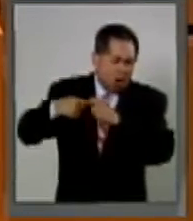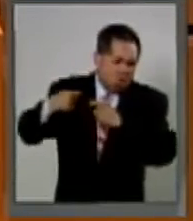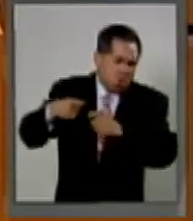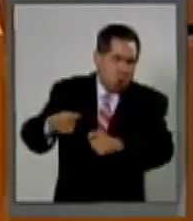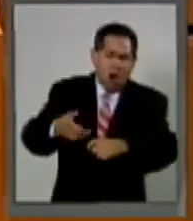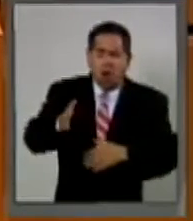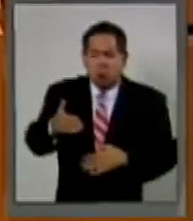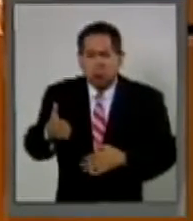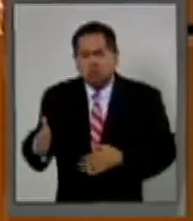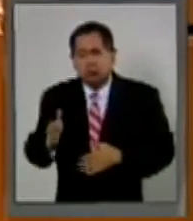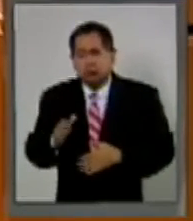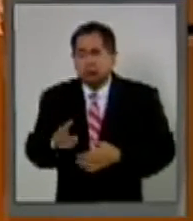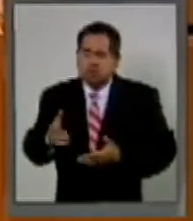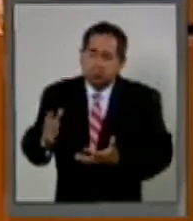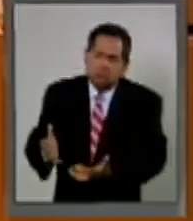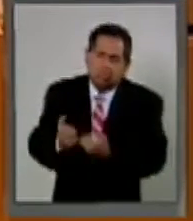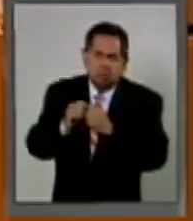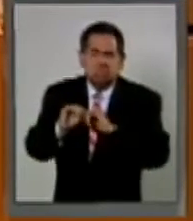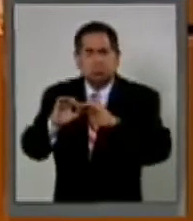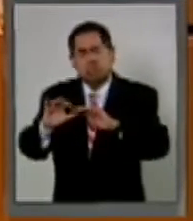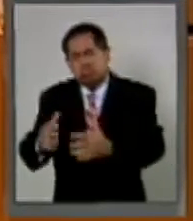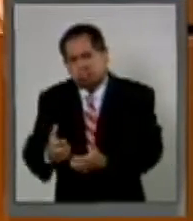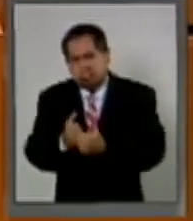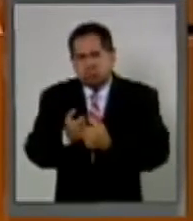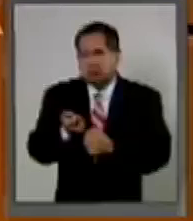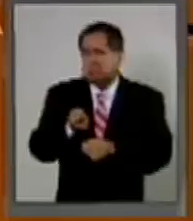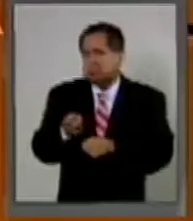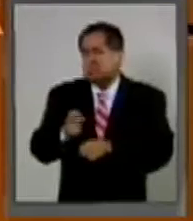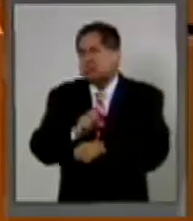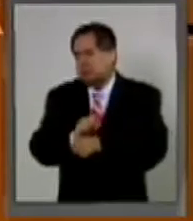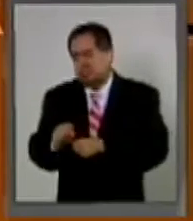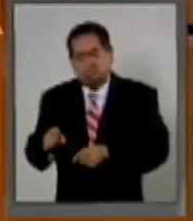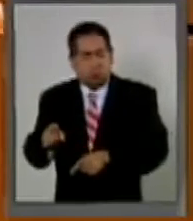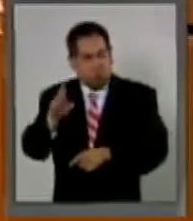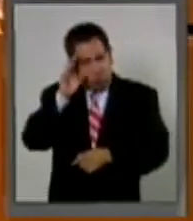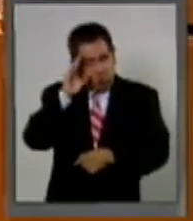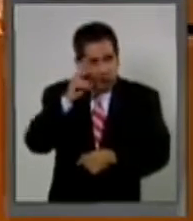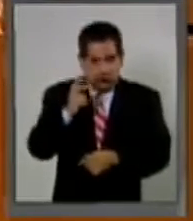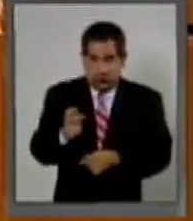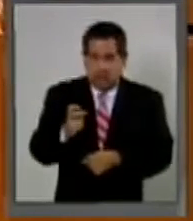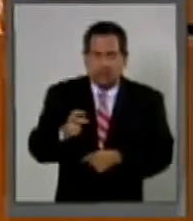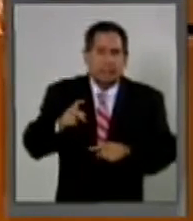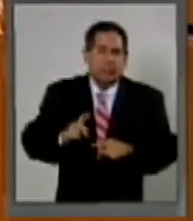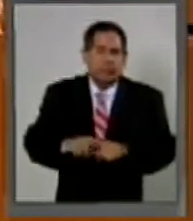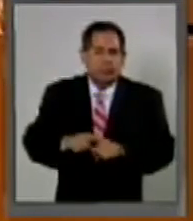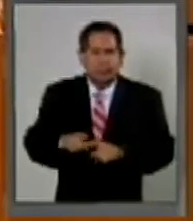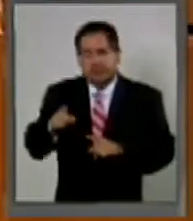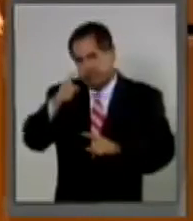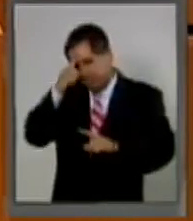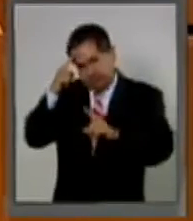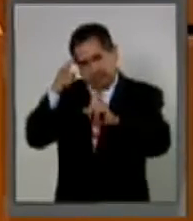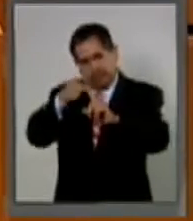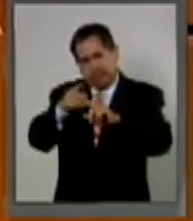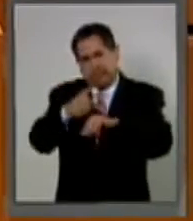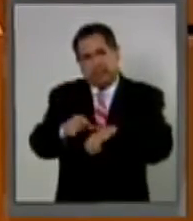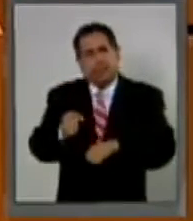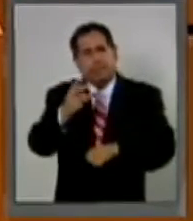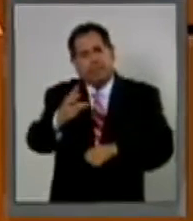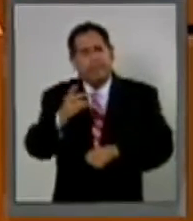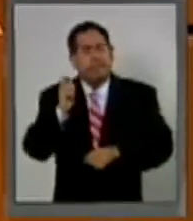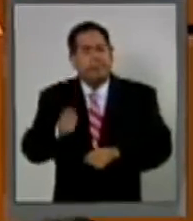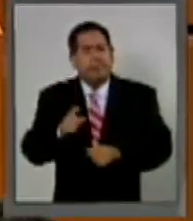pesca sostenible en pequeña escala constituye también, hay que decirlo, el objetivo 3 de las